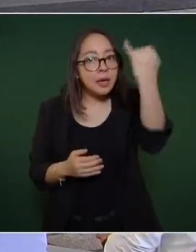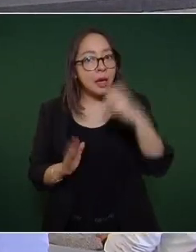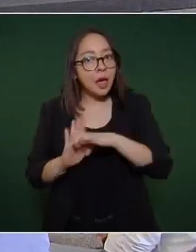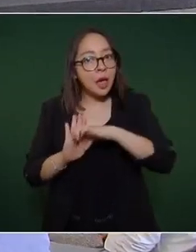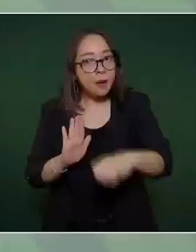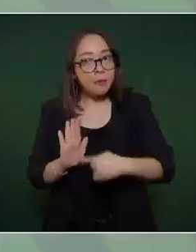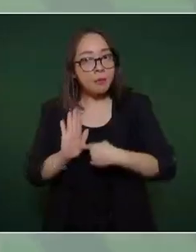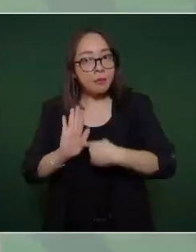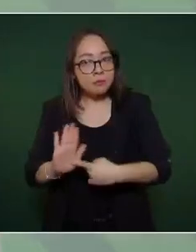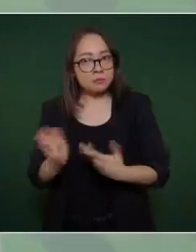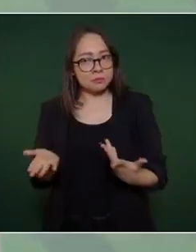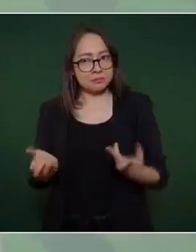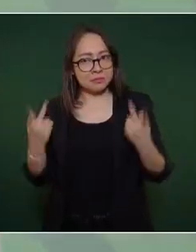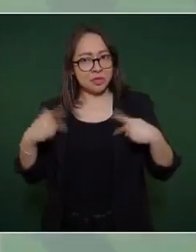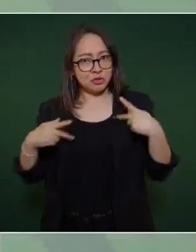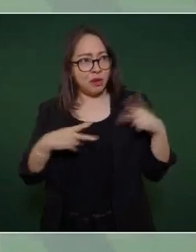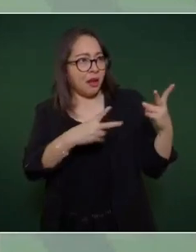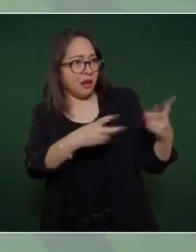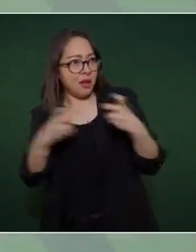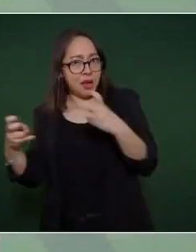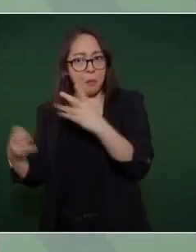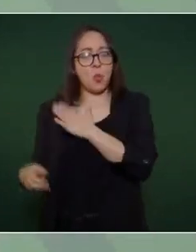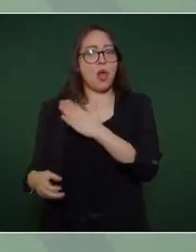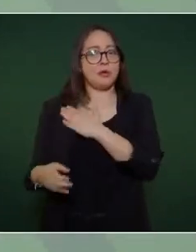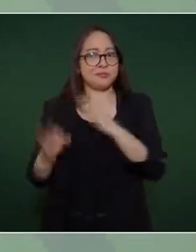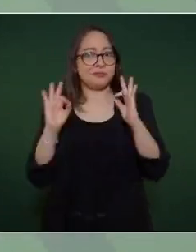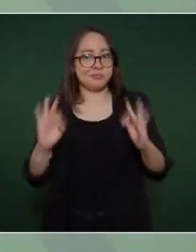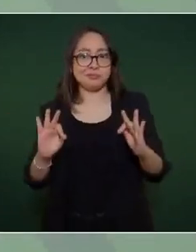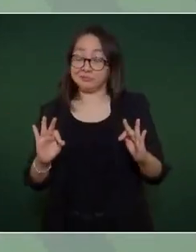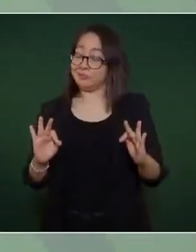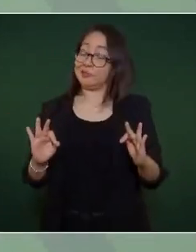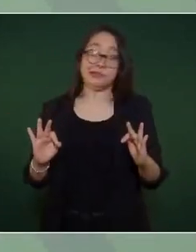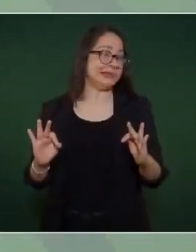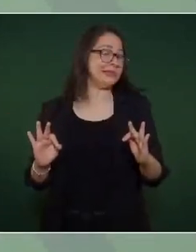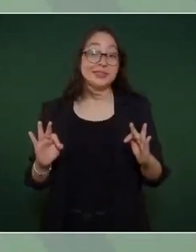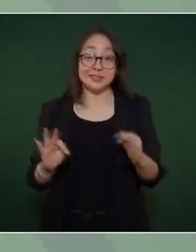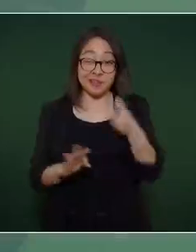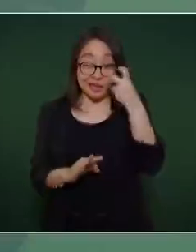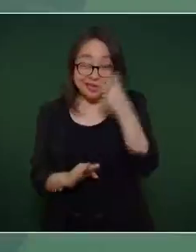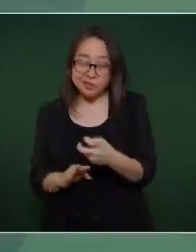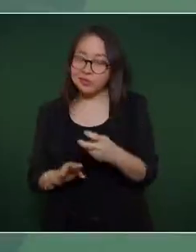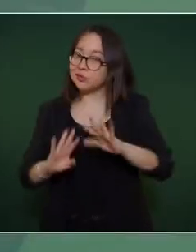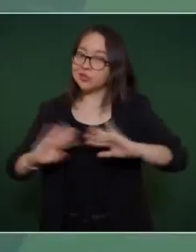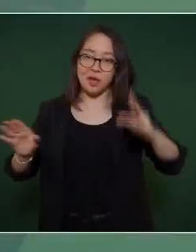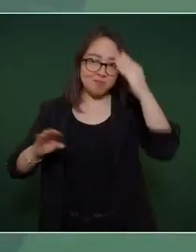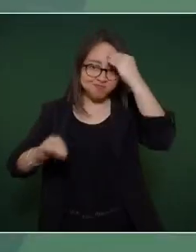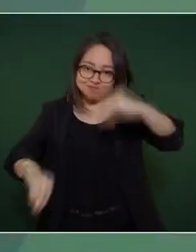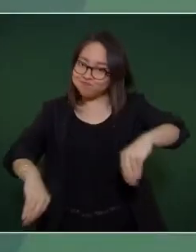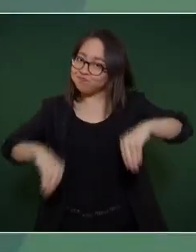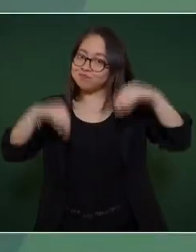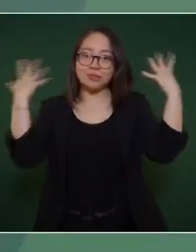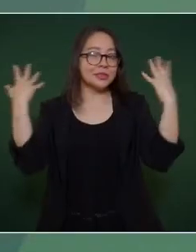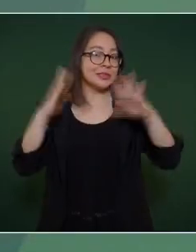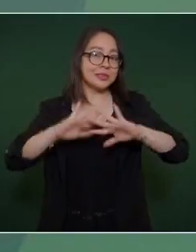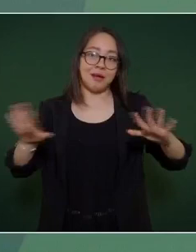que robaba. Ahora Eso ha quedado atrás.